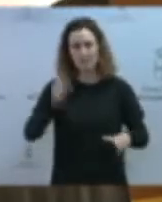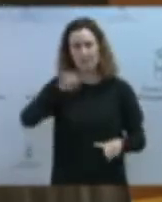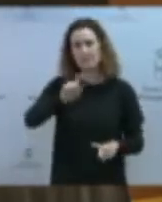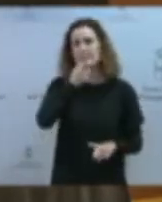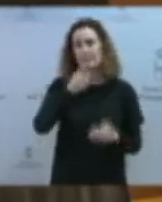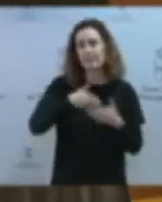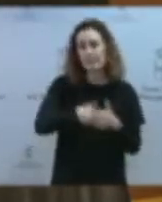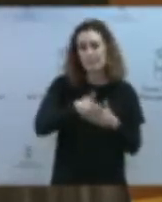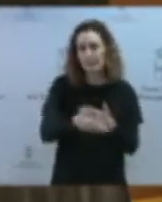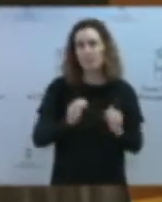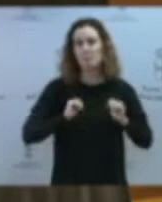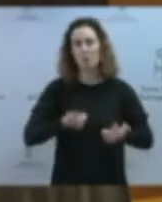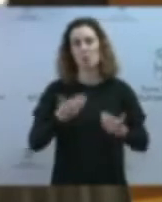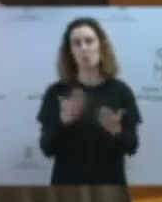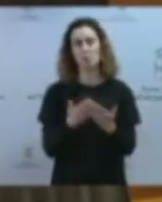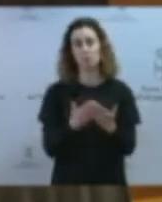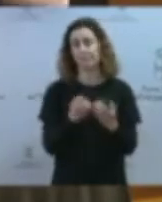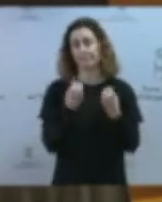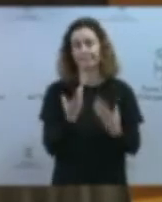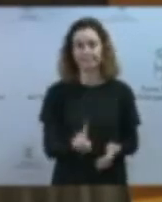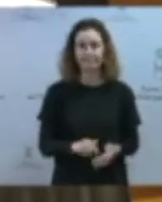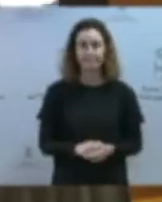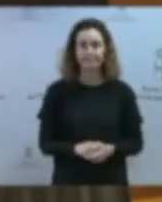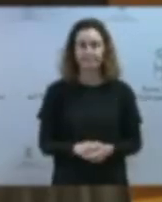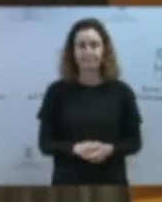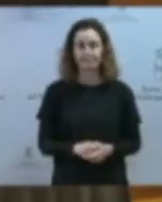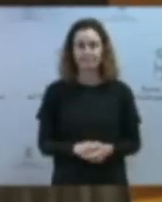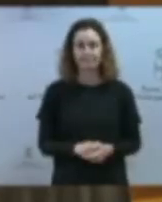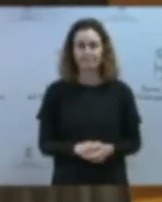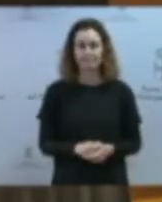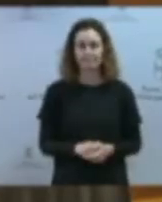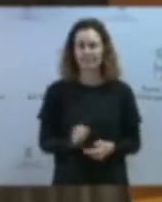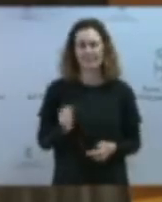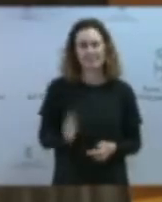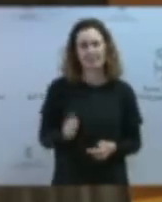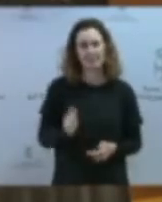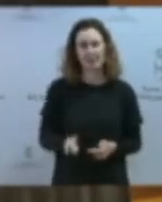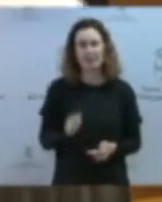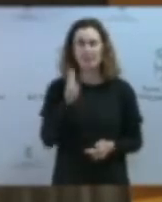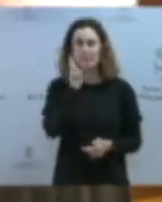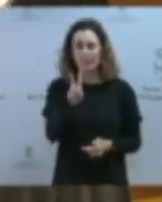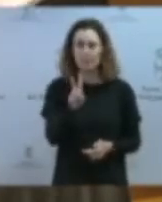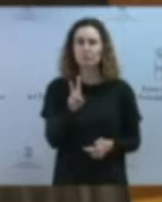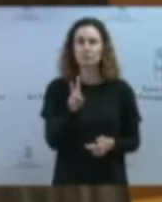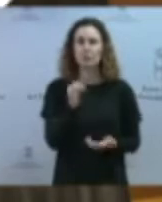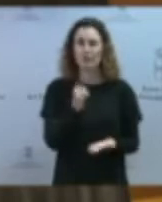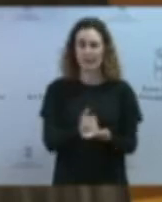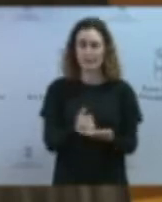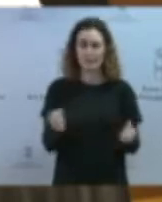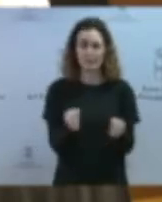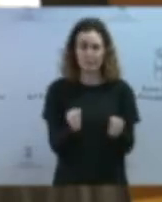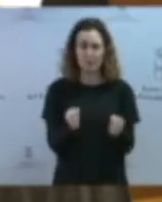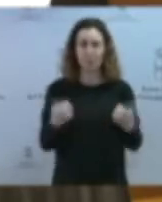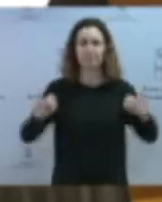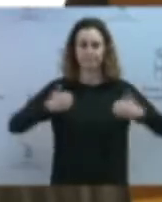inadecuadas. Hemos visto y muy a menudo clases donde los alumnos pasaban con frío, con abrigos, con ventanas abiertas, sin calefacción. Ese ha